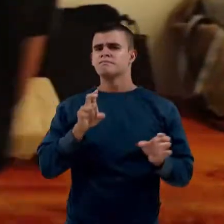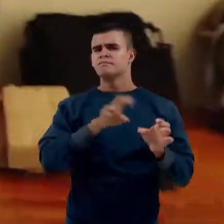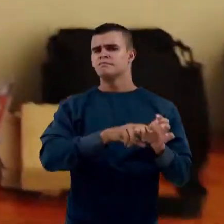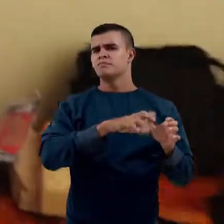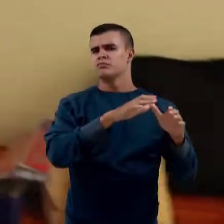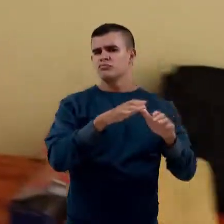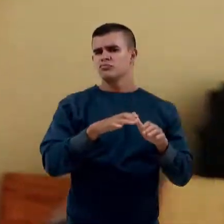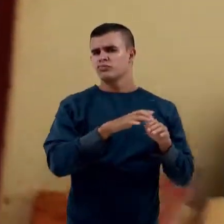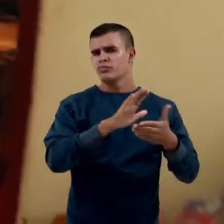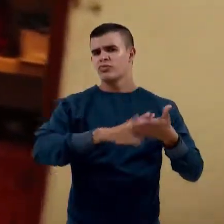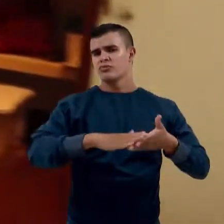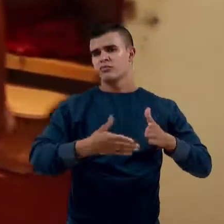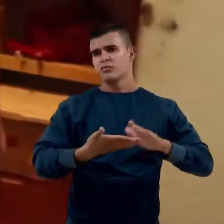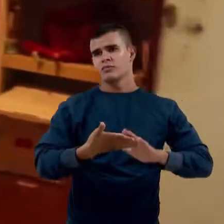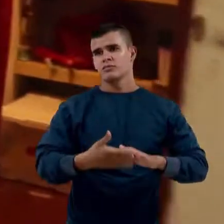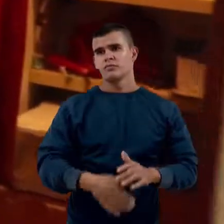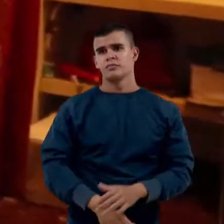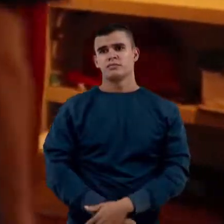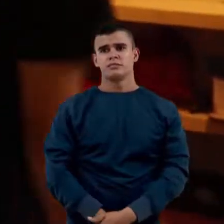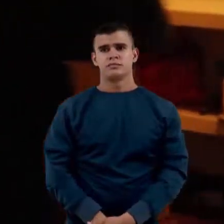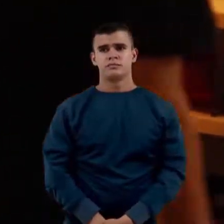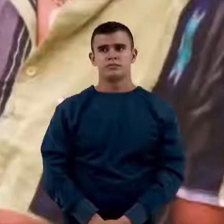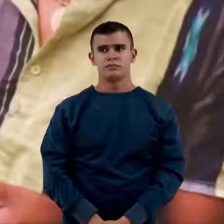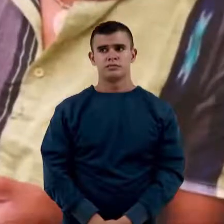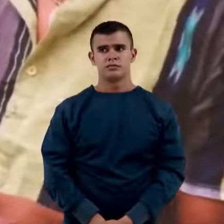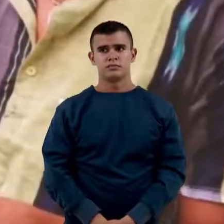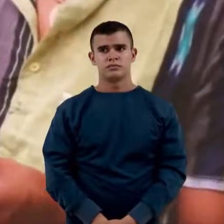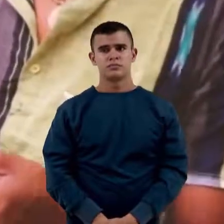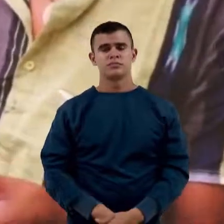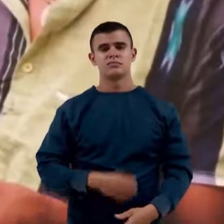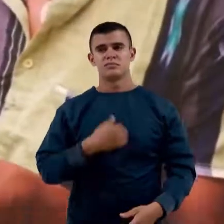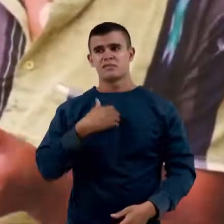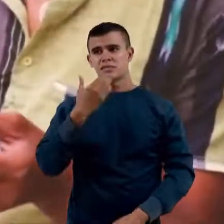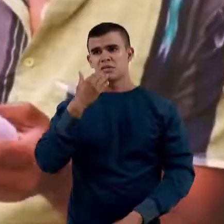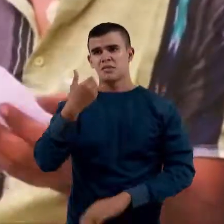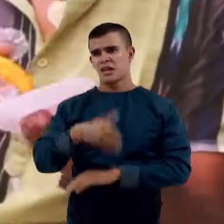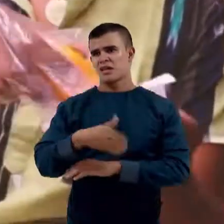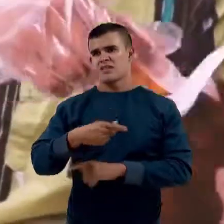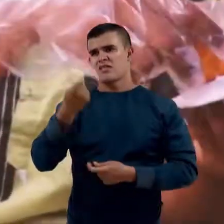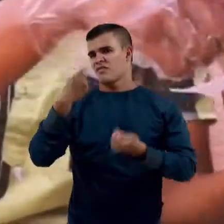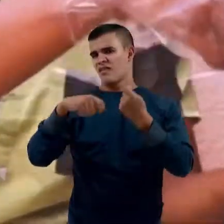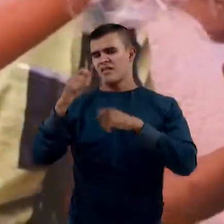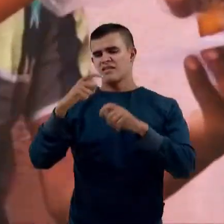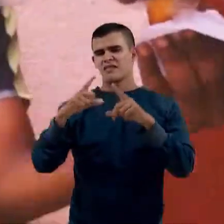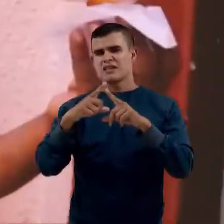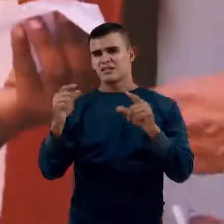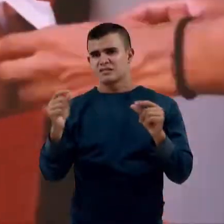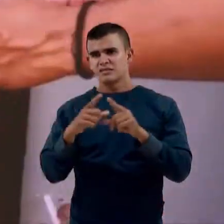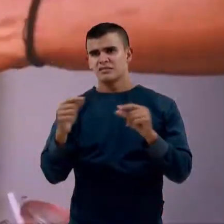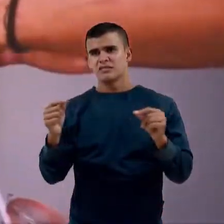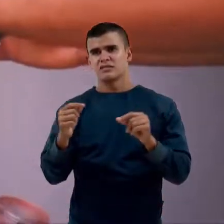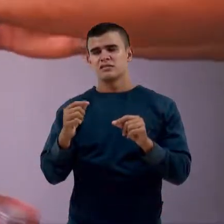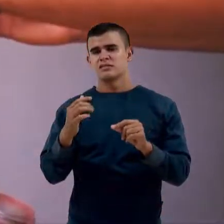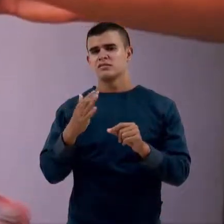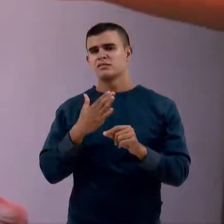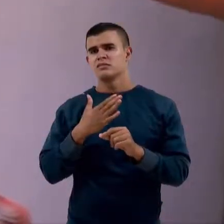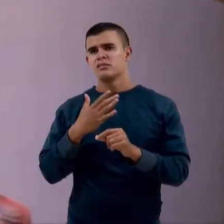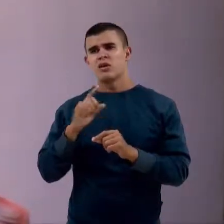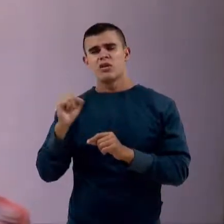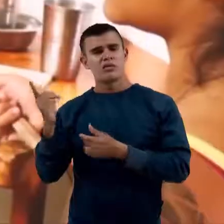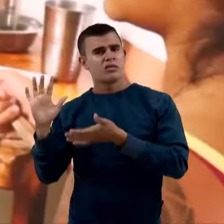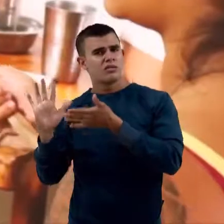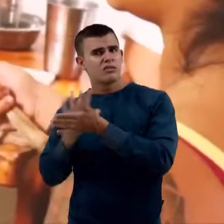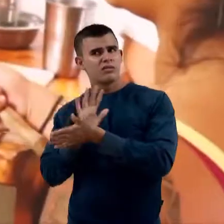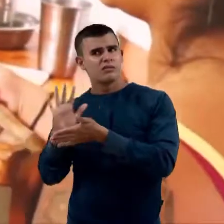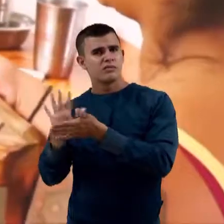como parte de una comunidad mundial. Mismo como que trabajamos entre todos, salimos a vender pan, algunos salen, otros, como les